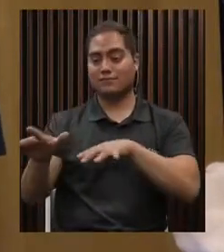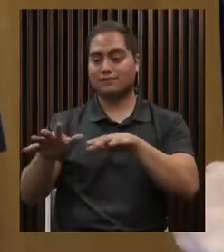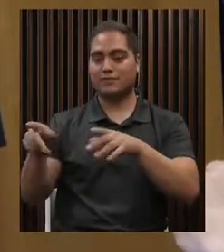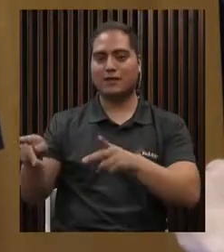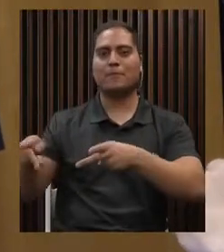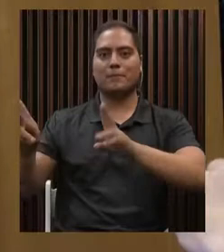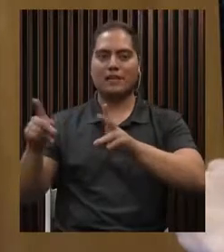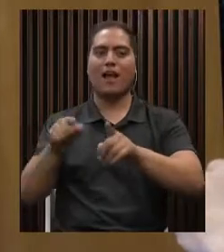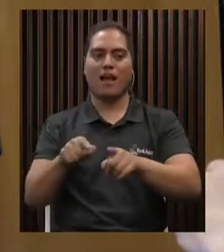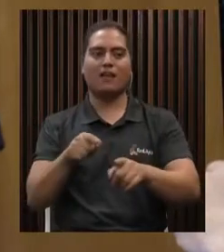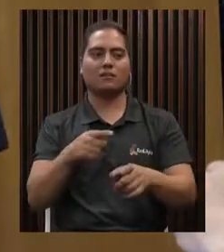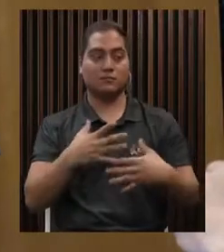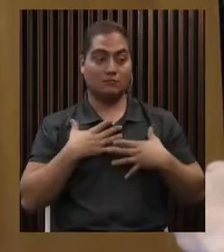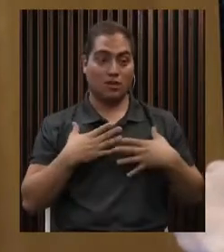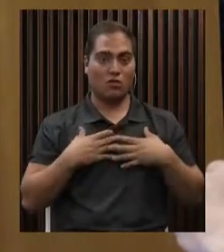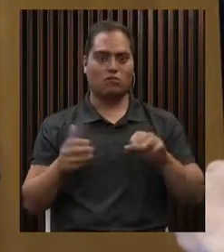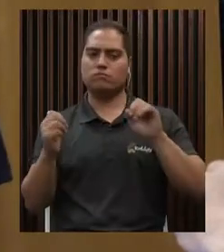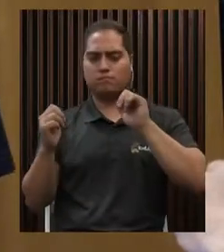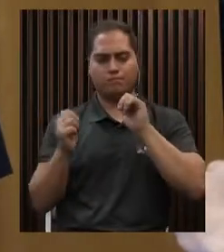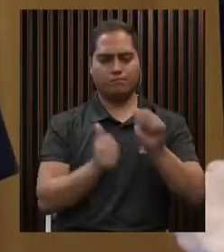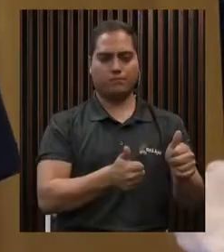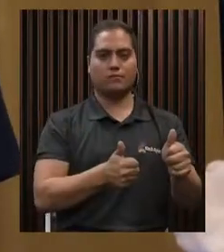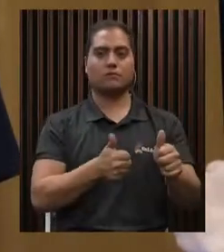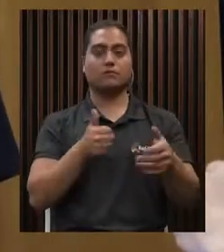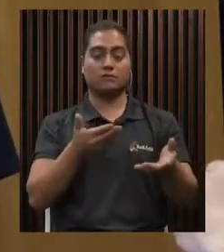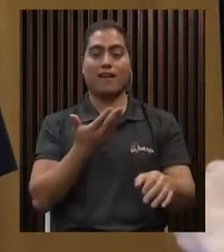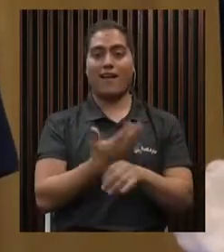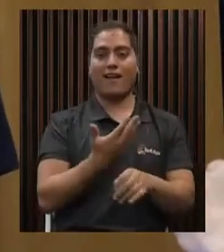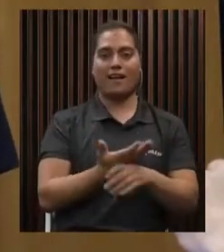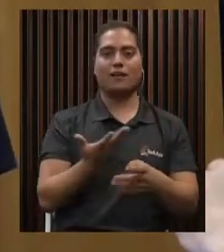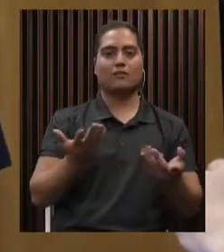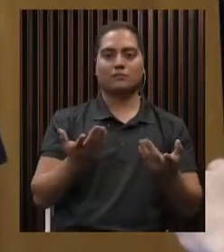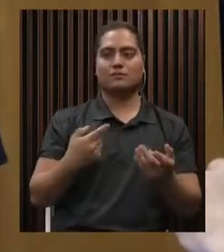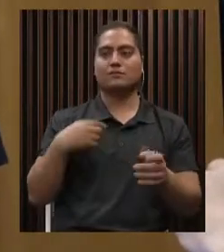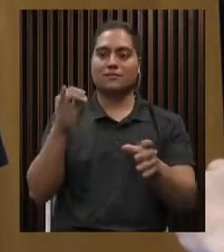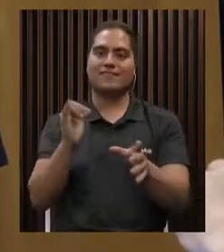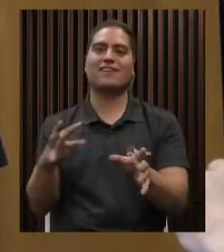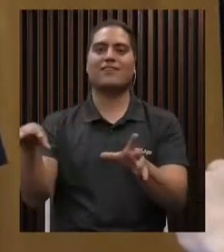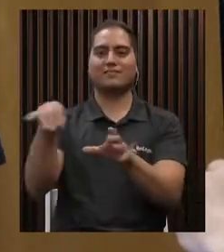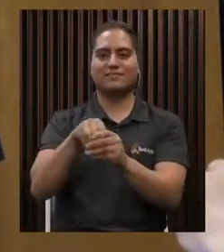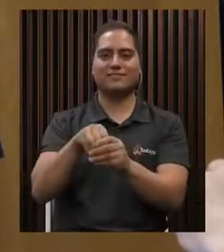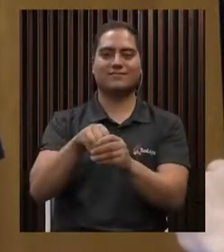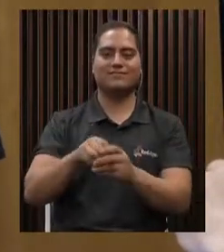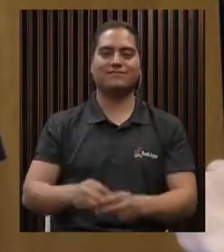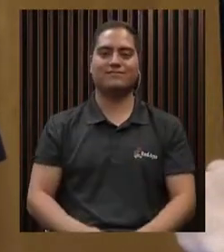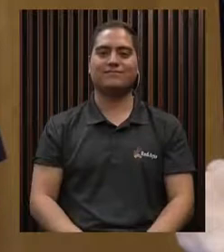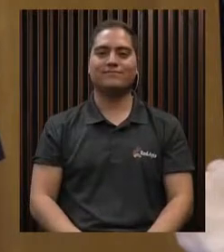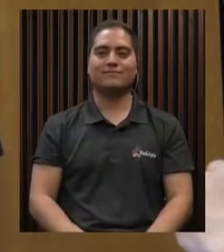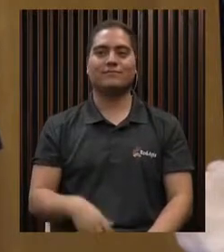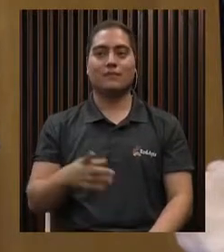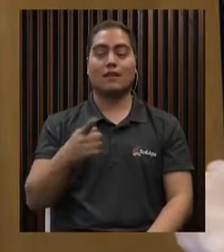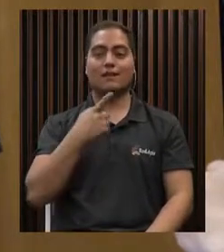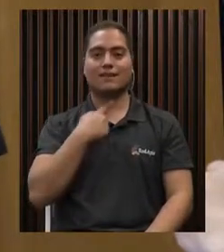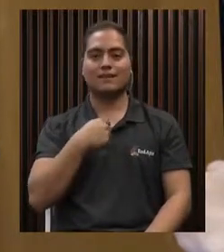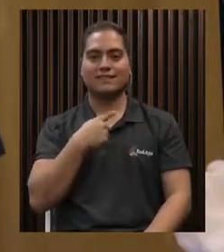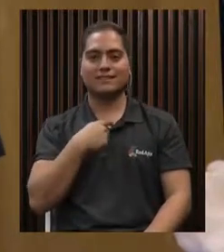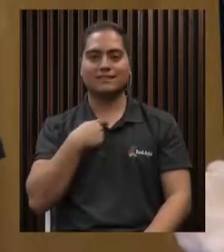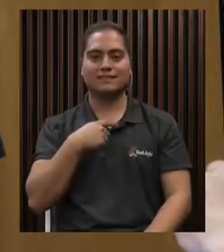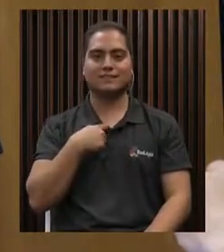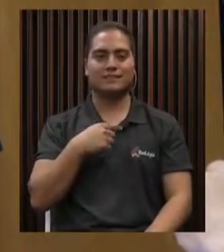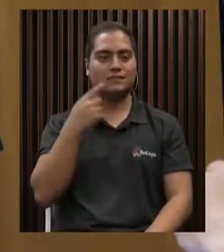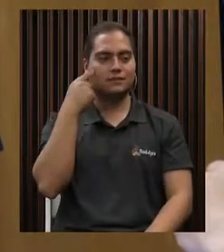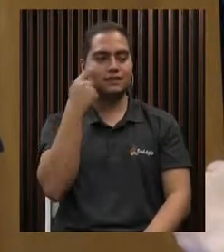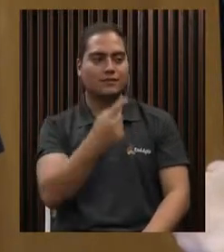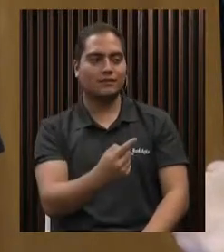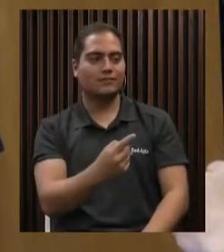el temor que existe frente a esta situación de la inclusividad. Es interesante ver cómo los niños, ¿cierto?,